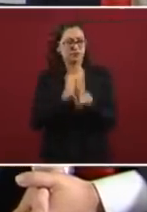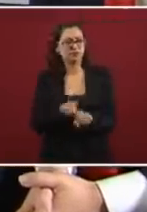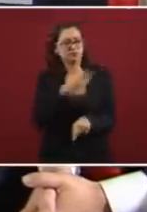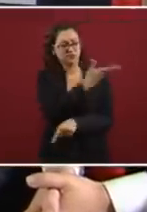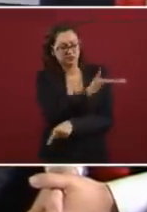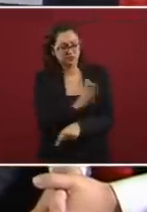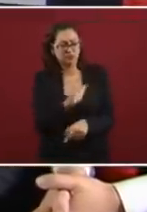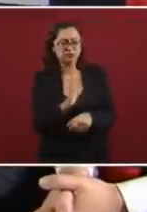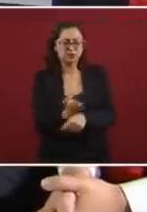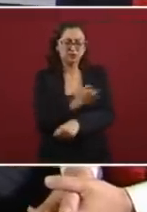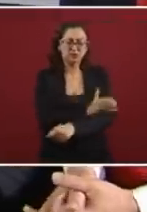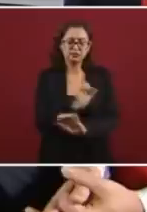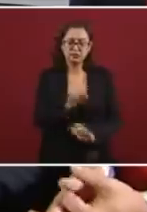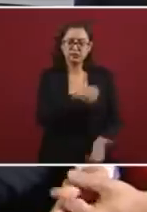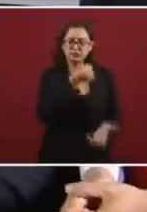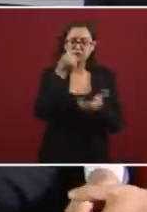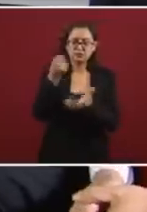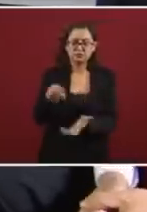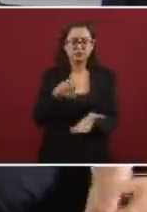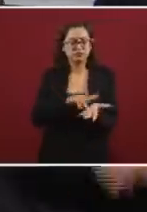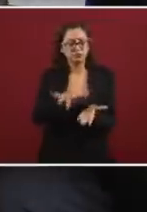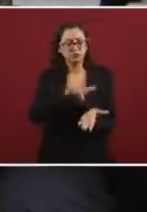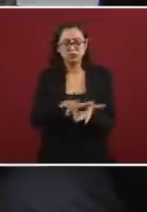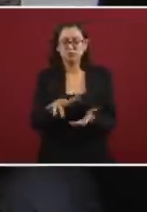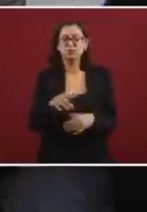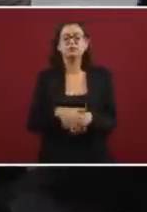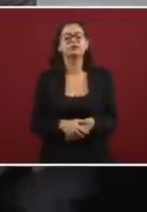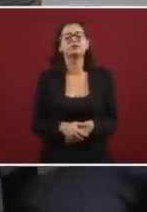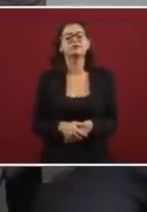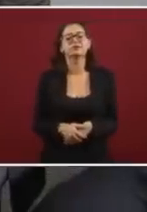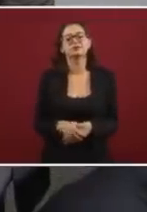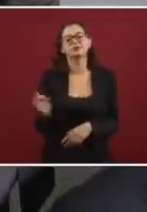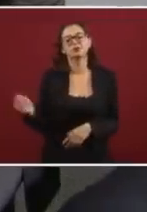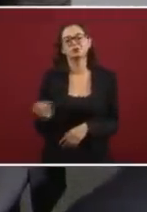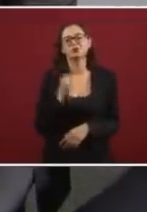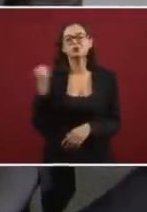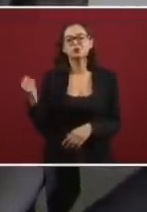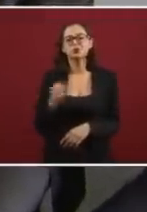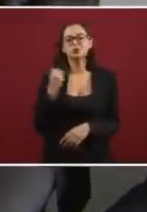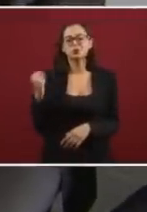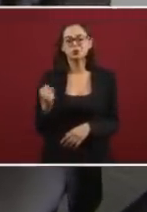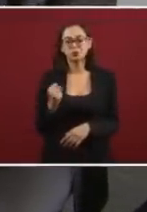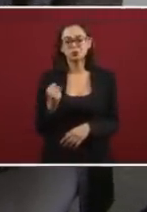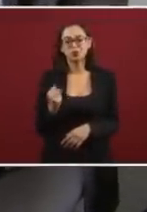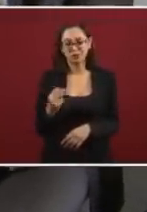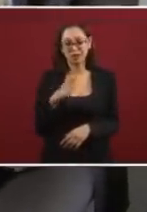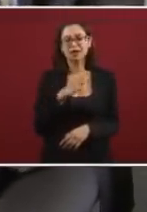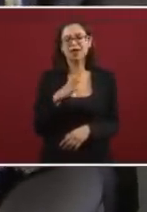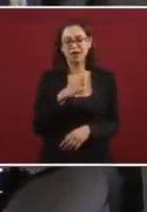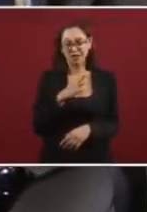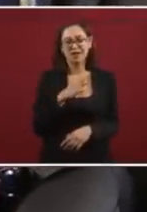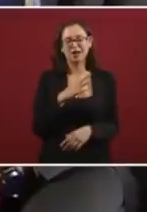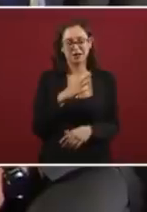inversionistas afortunadamente contamos con inversionistas